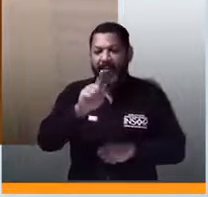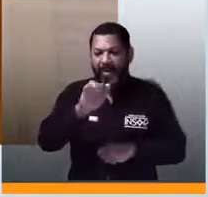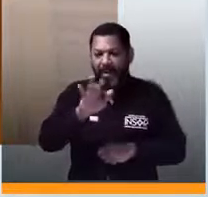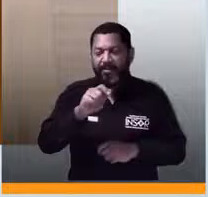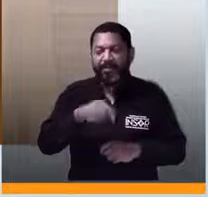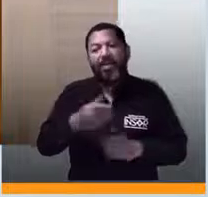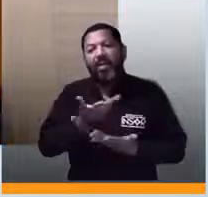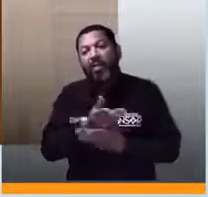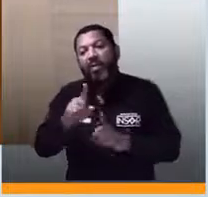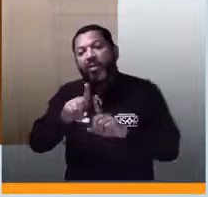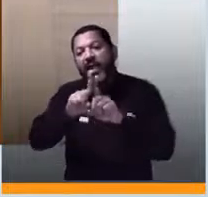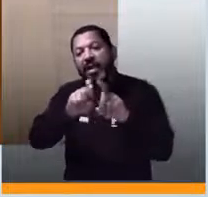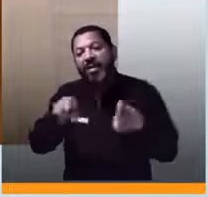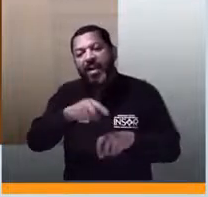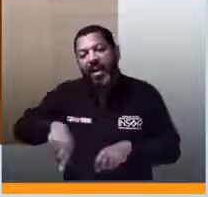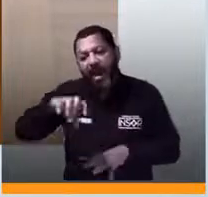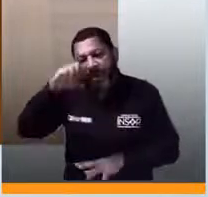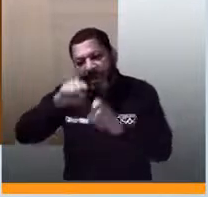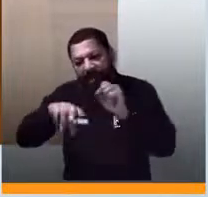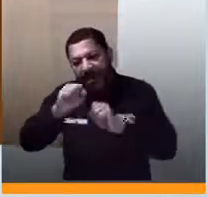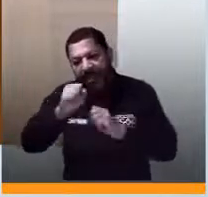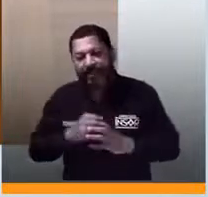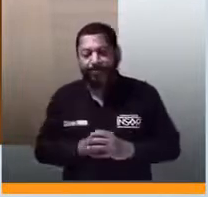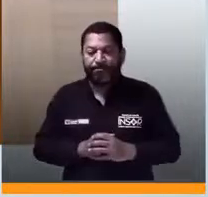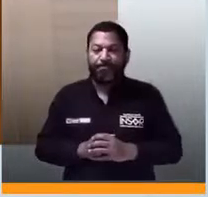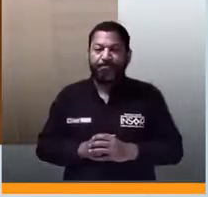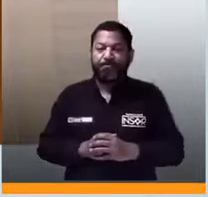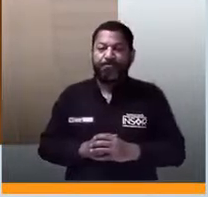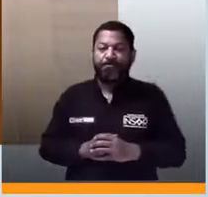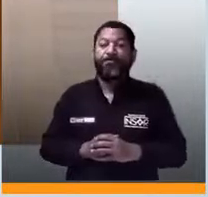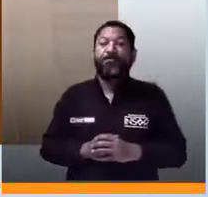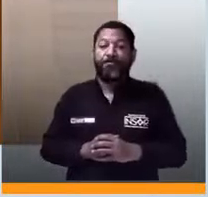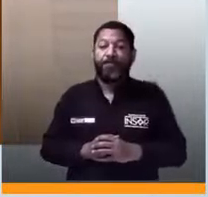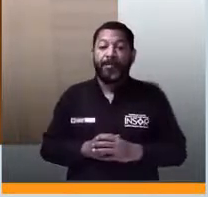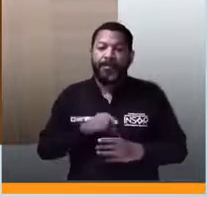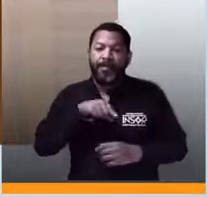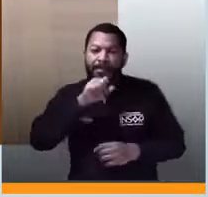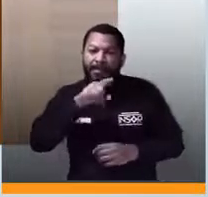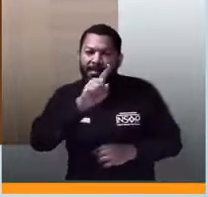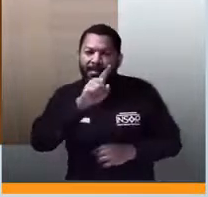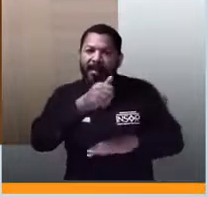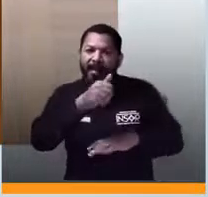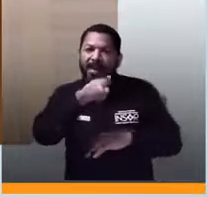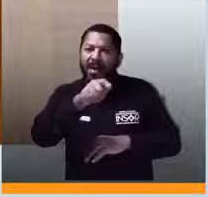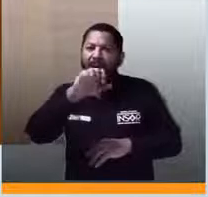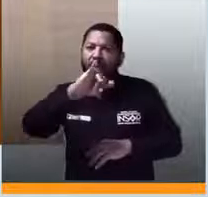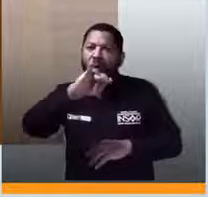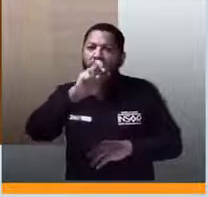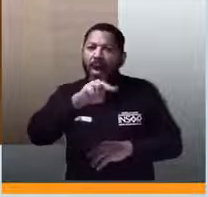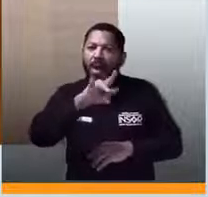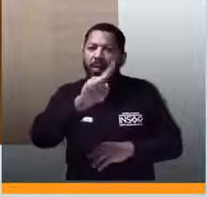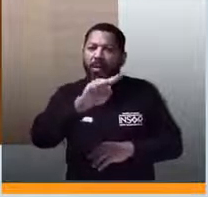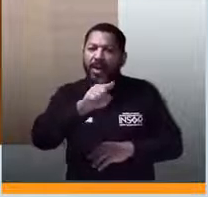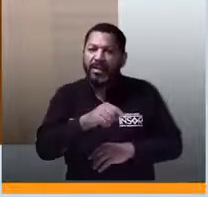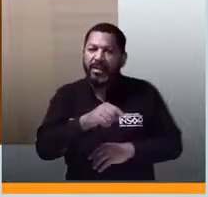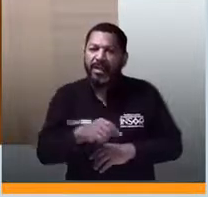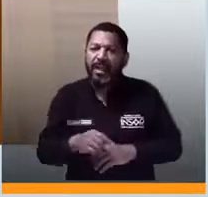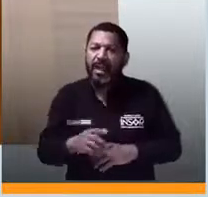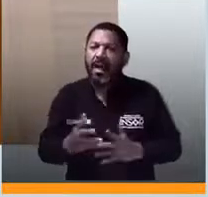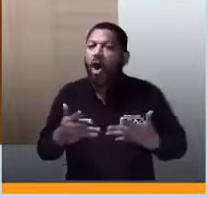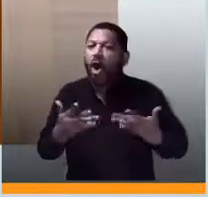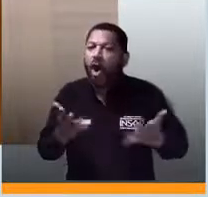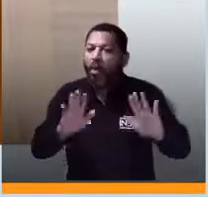la diversidad de aprendizajes. Así que para usted, Juan Luis, es ¿cómo ha venido